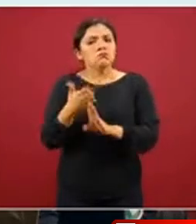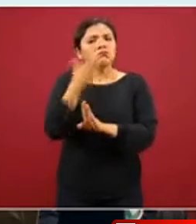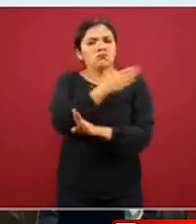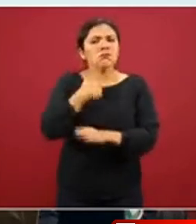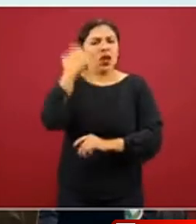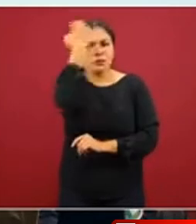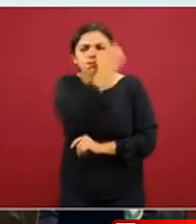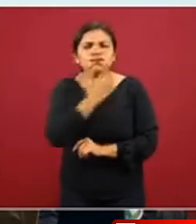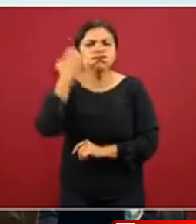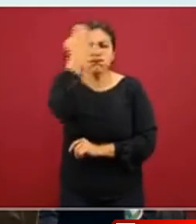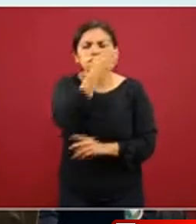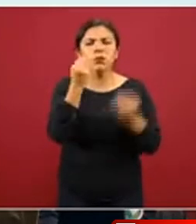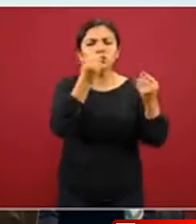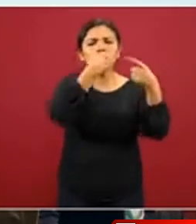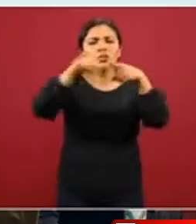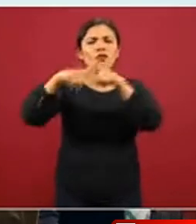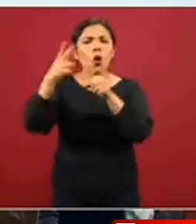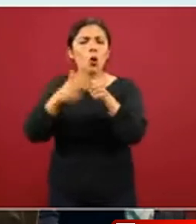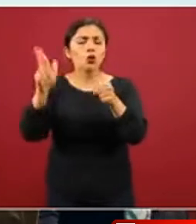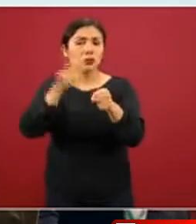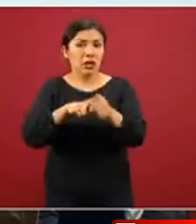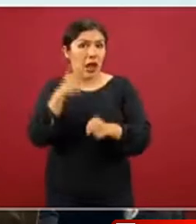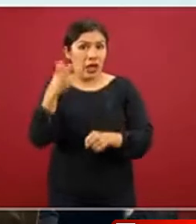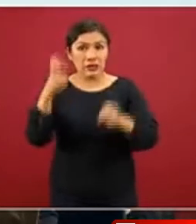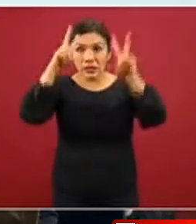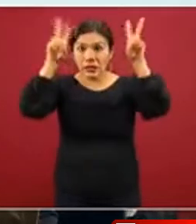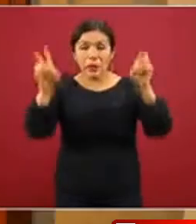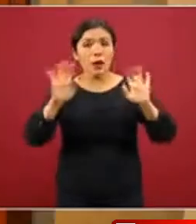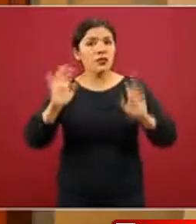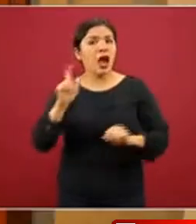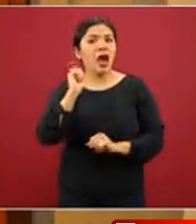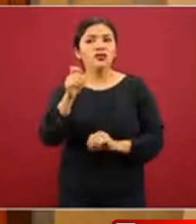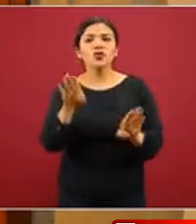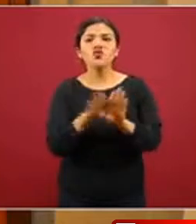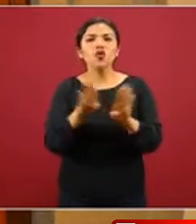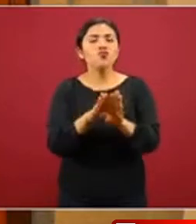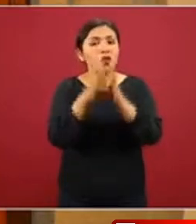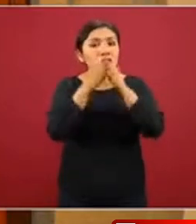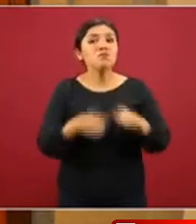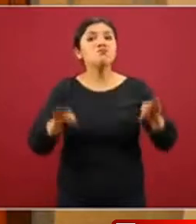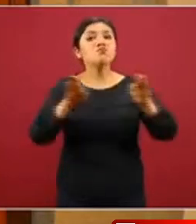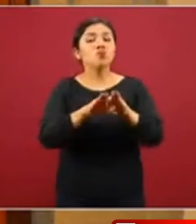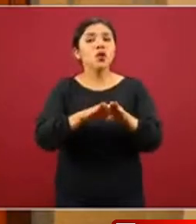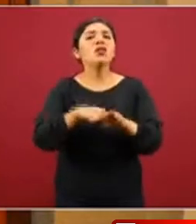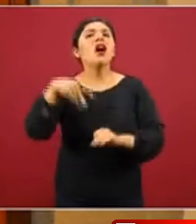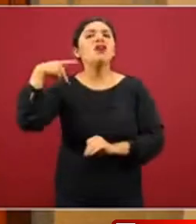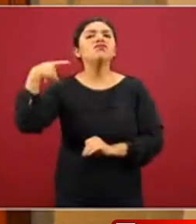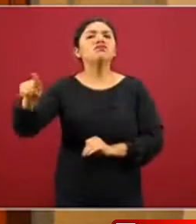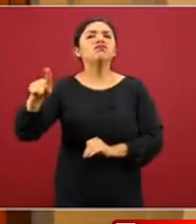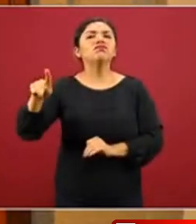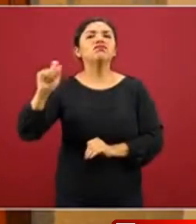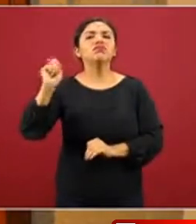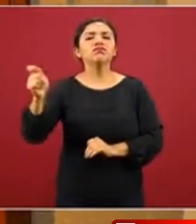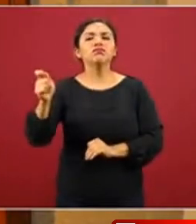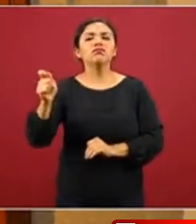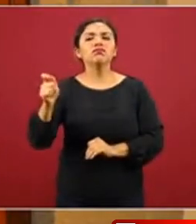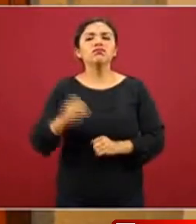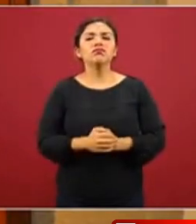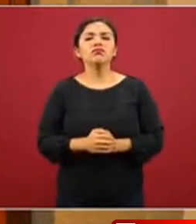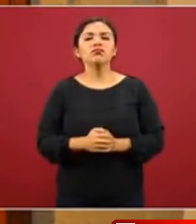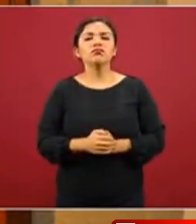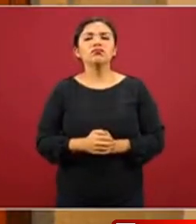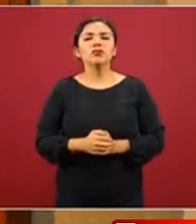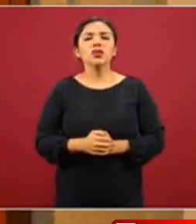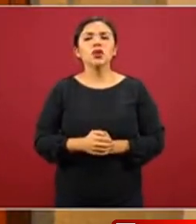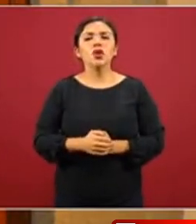muchos hospitales, incluso ya es un tema que se toma como referencia por el Consejo de